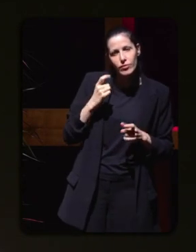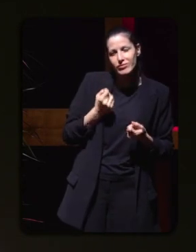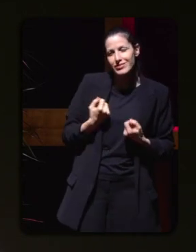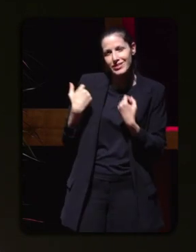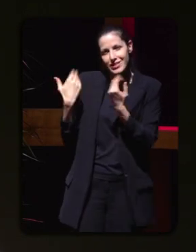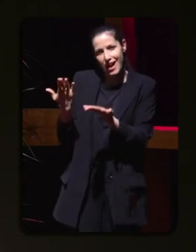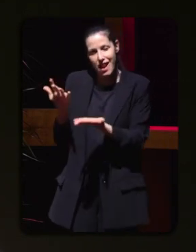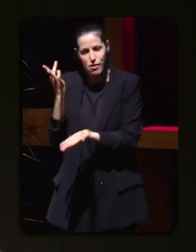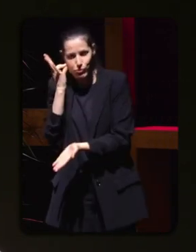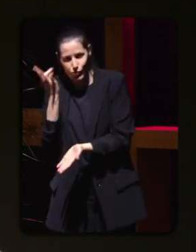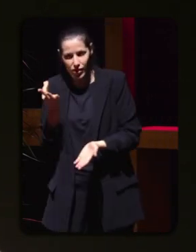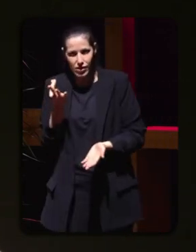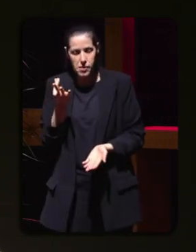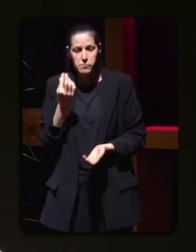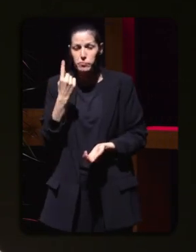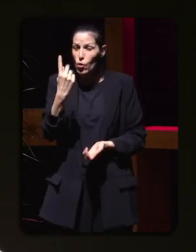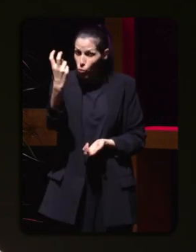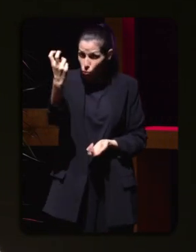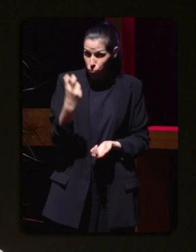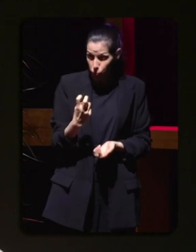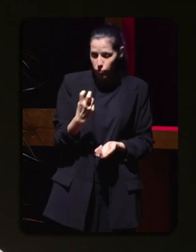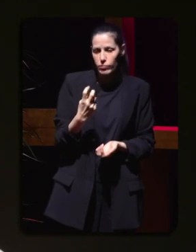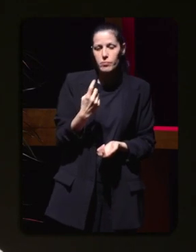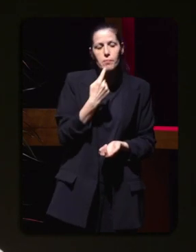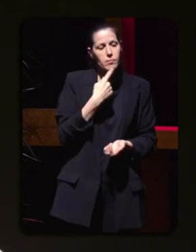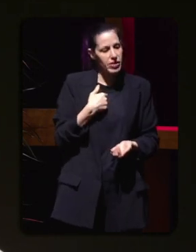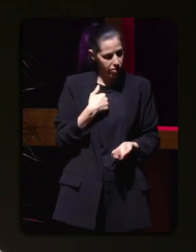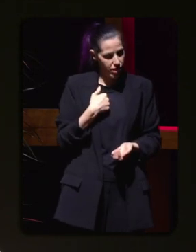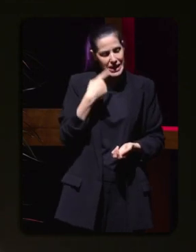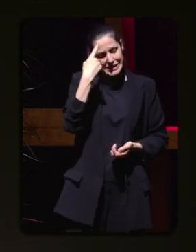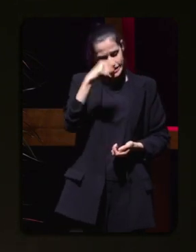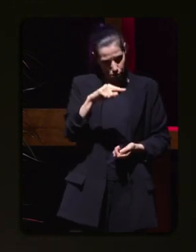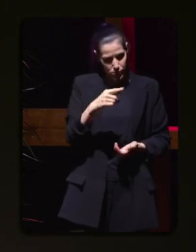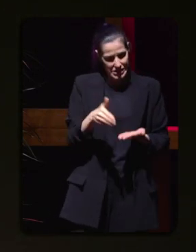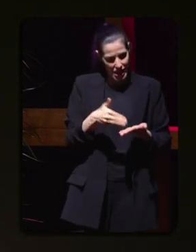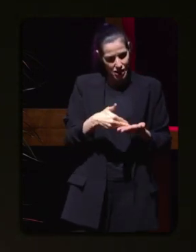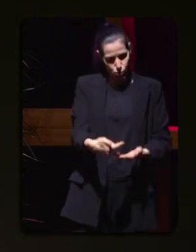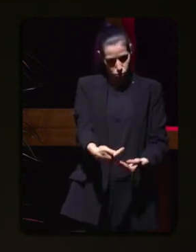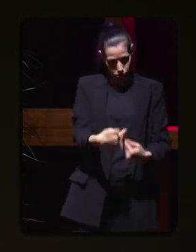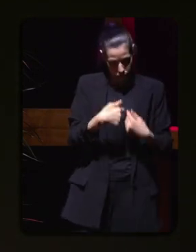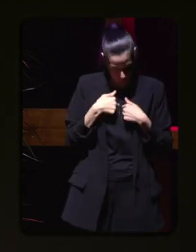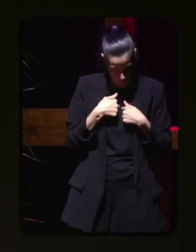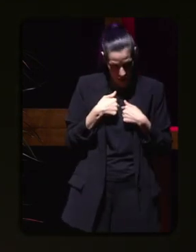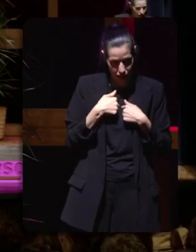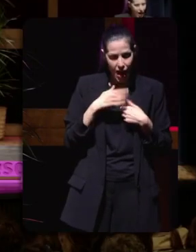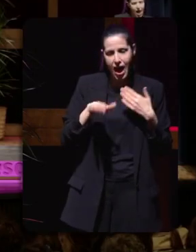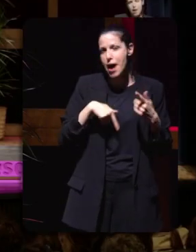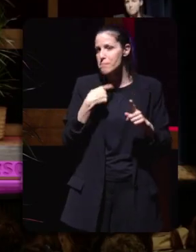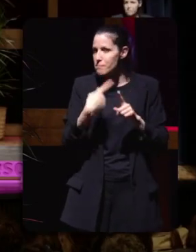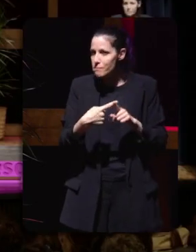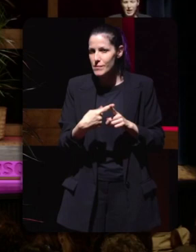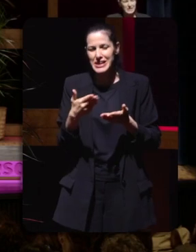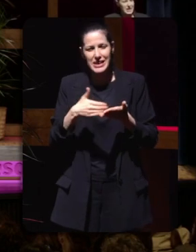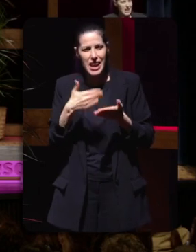no lo uno vino y me dijo bueno que sepas que es para mí y que además lo leo en el metro o sea como que